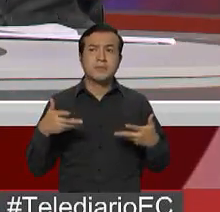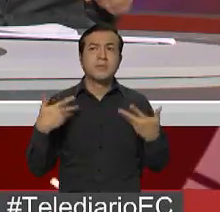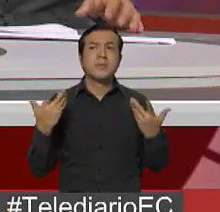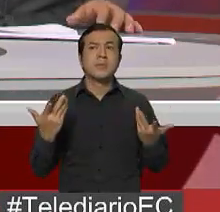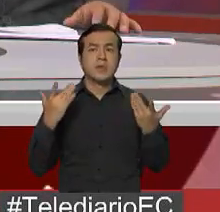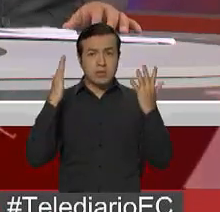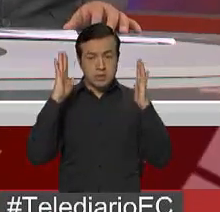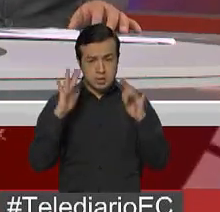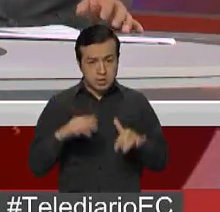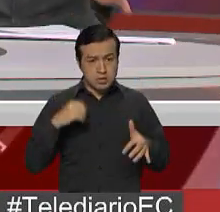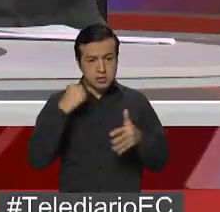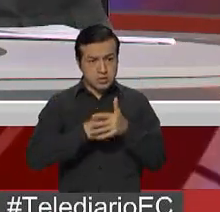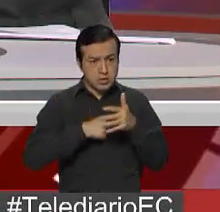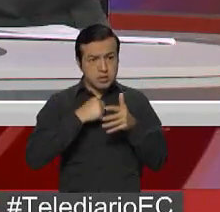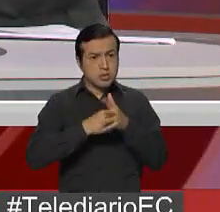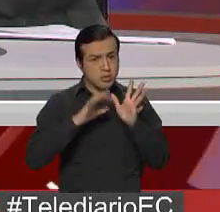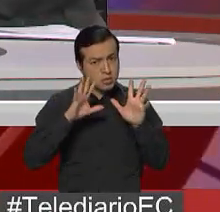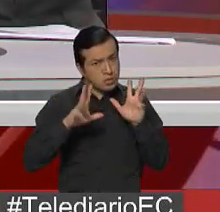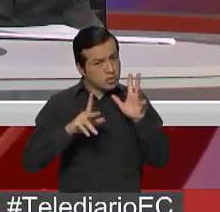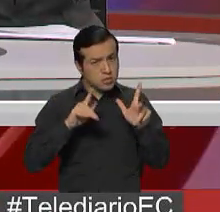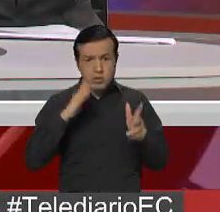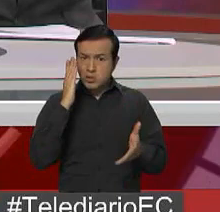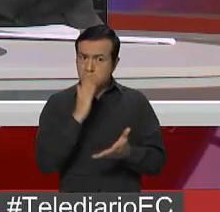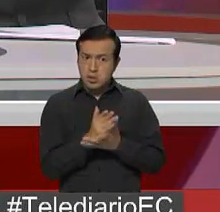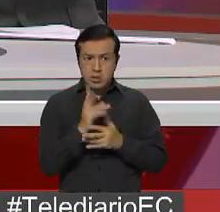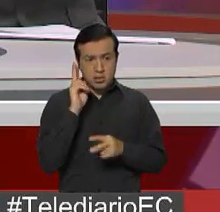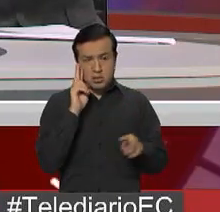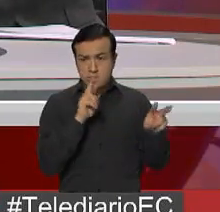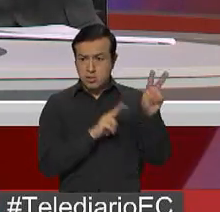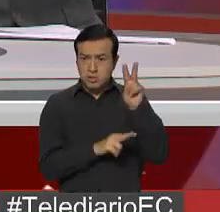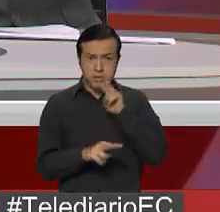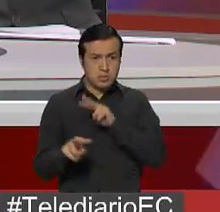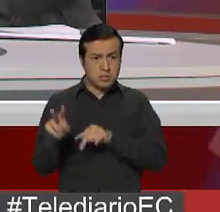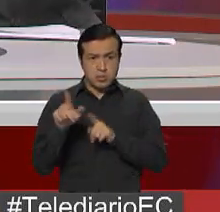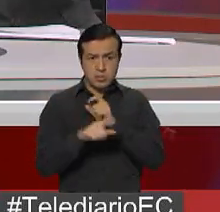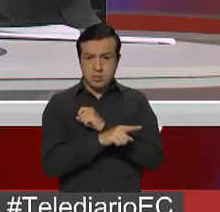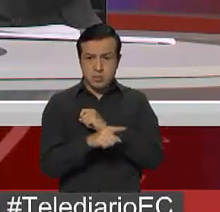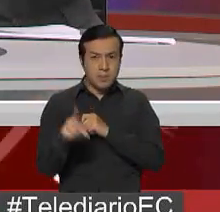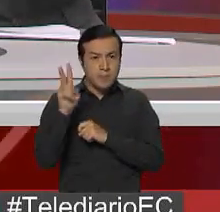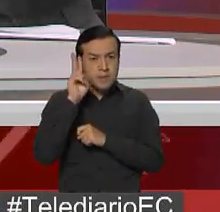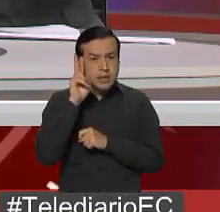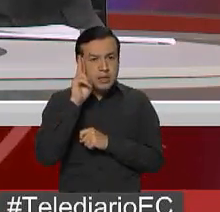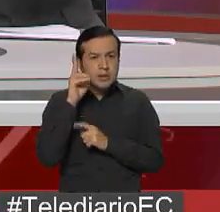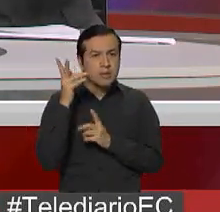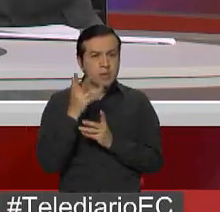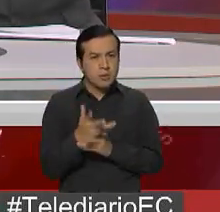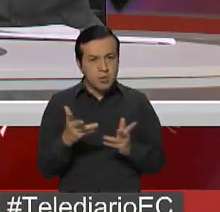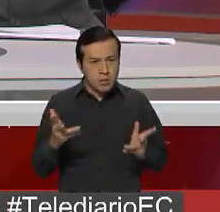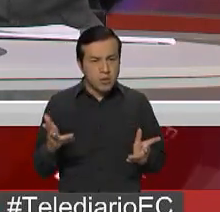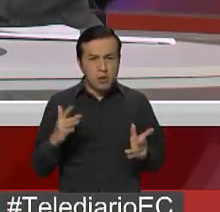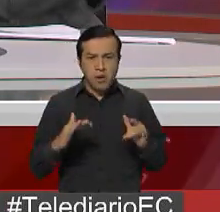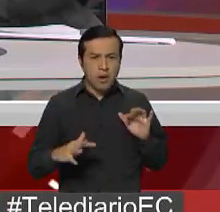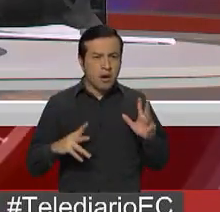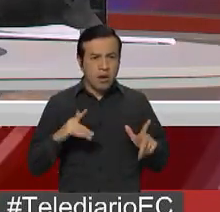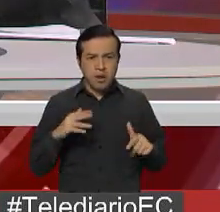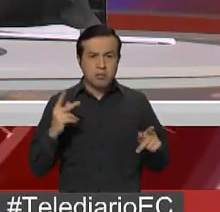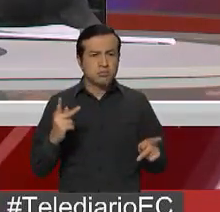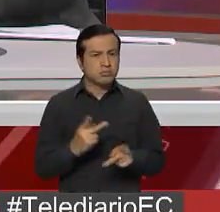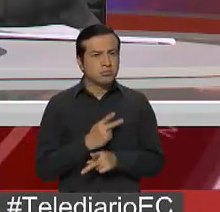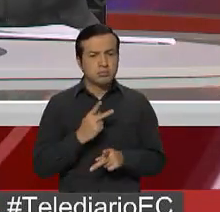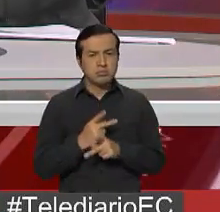la secretaría anticorrupción ya para poder identificar a quienes están atrás de estos actos dolosos que están